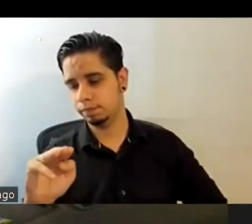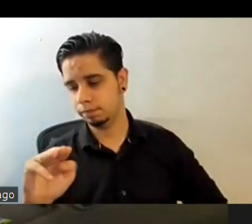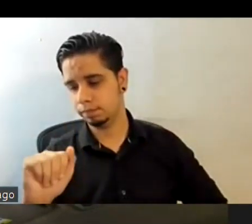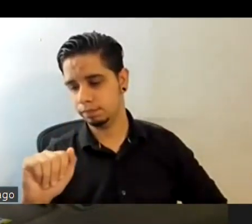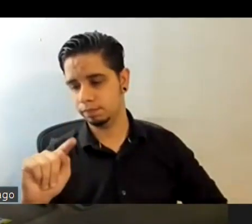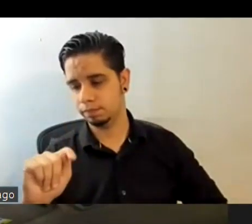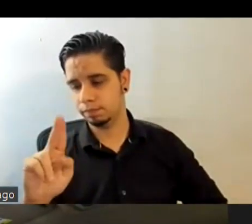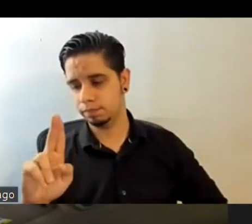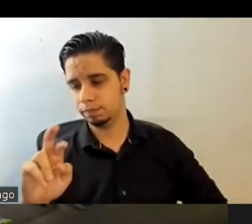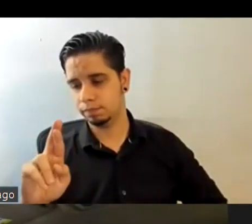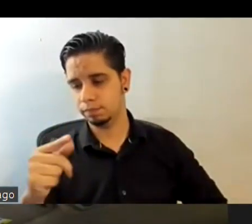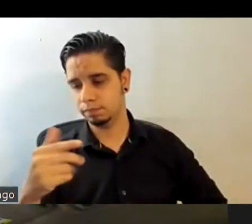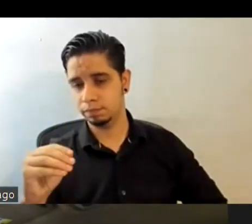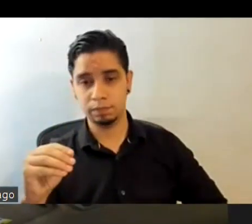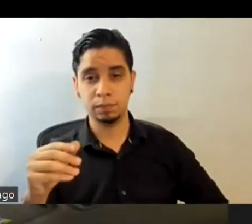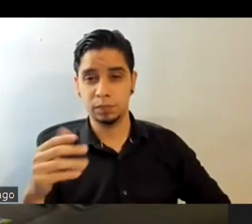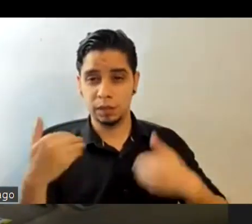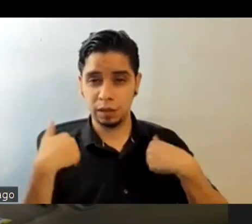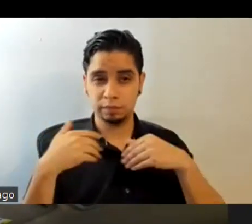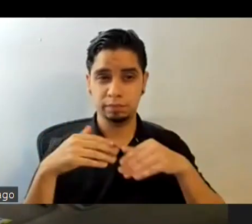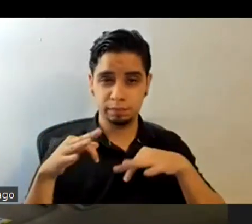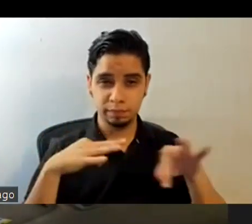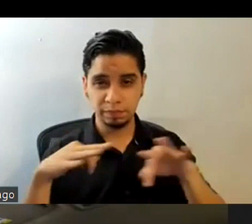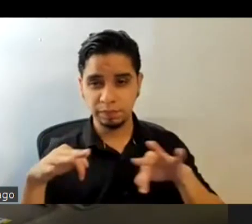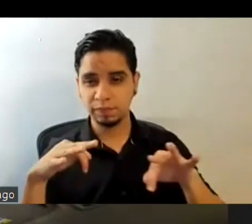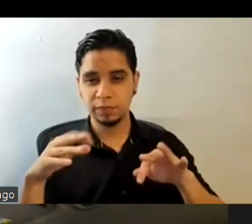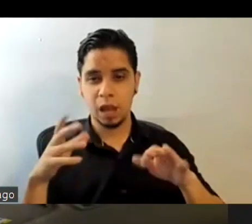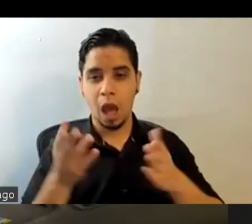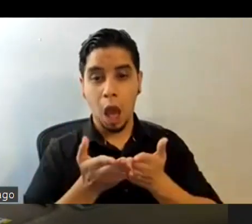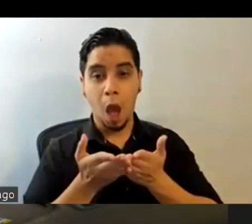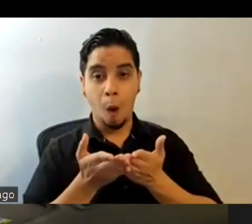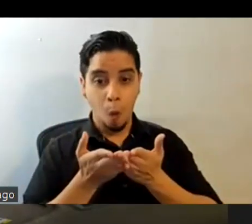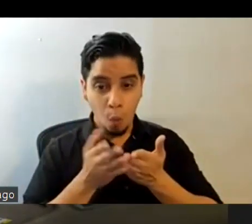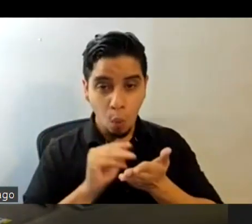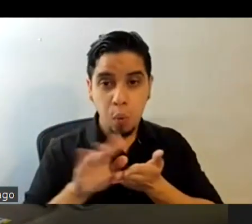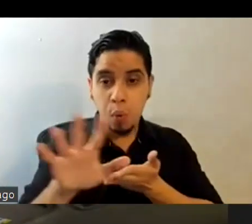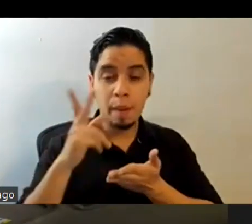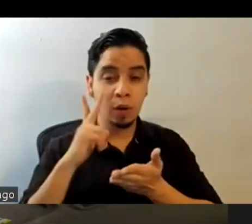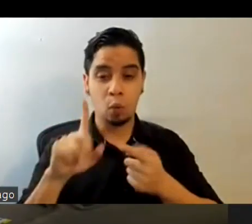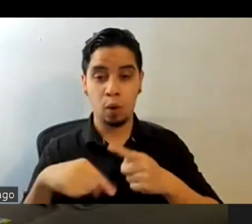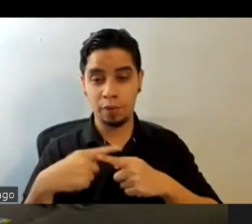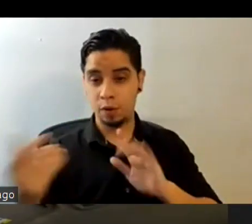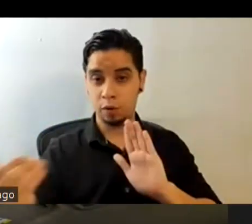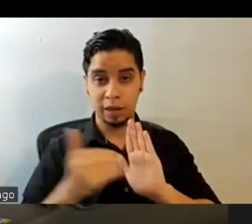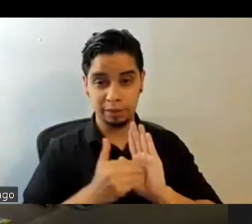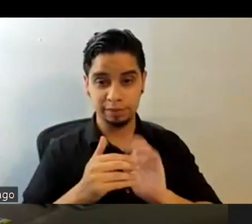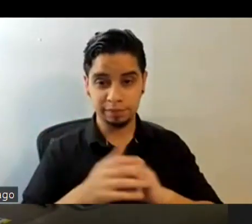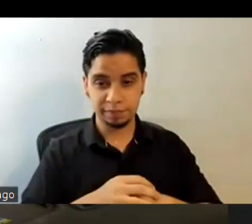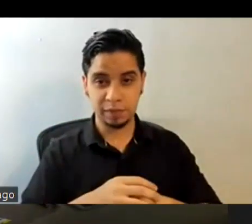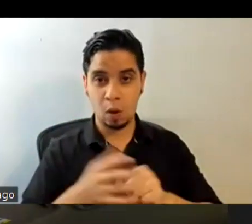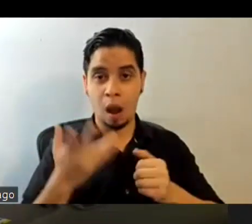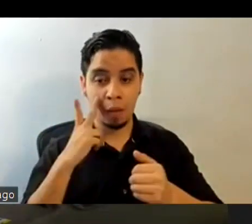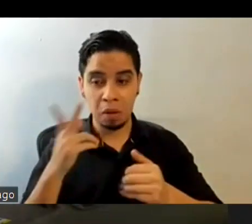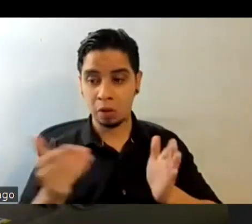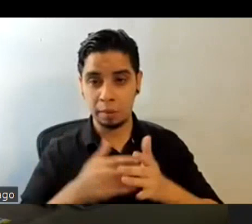parte. Sí, Vas a tener que ver cómo haces que desempolvas eso, porque de verdad. Sí, volver a Mira, resucitarlo. Y que